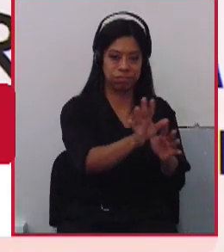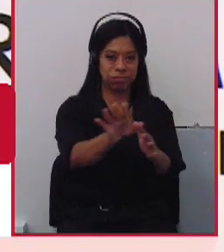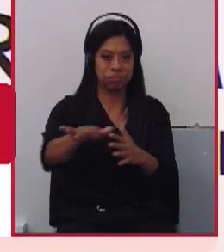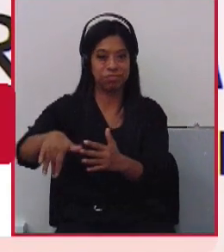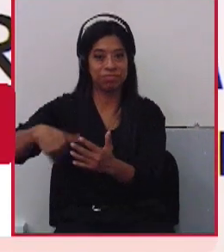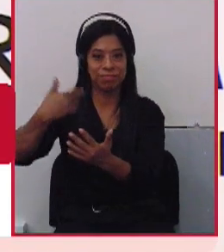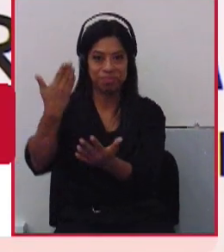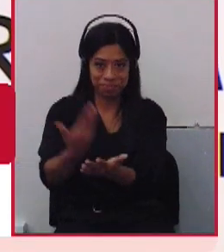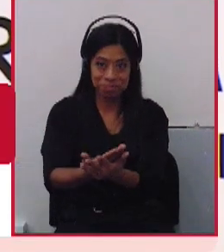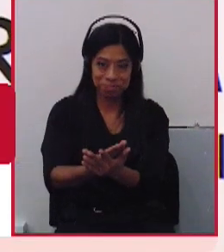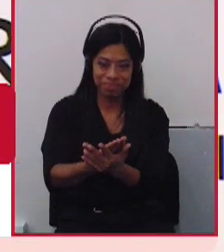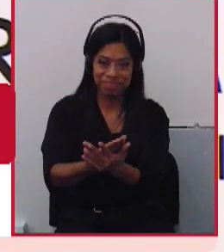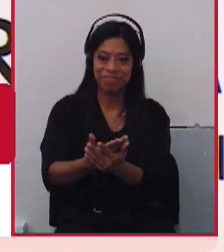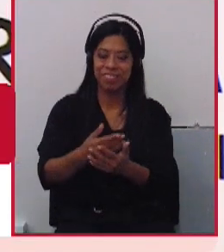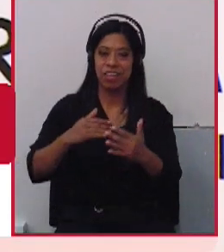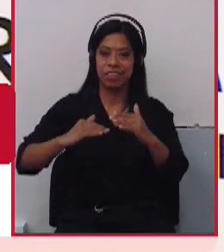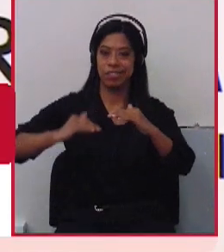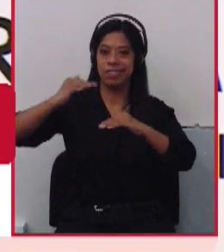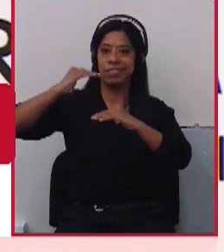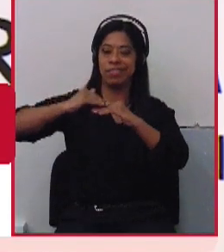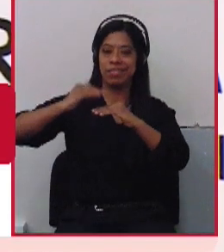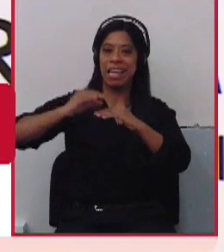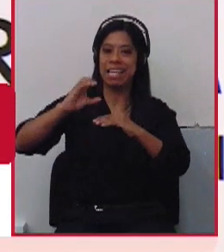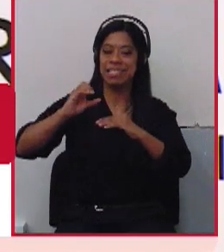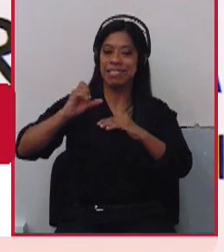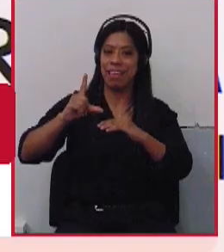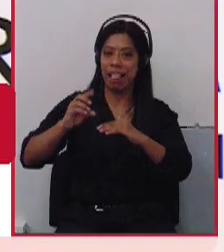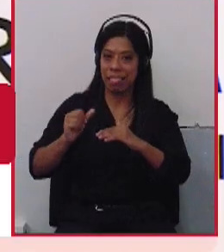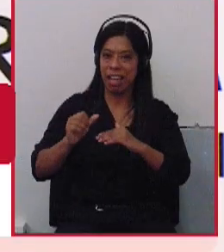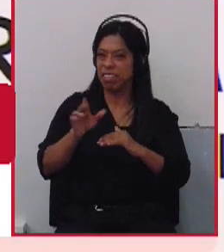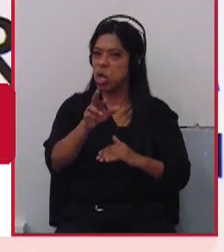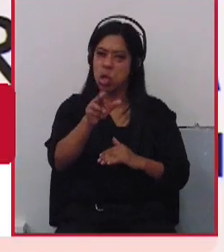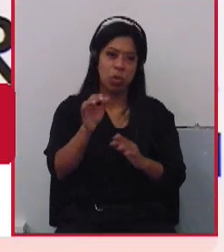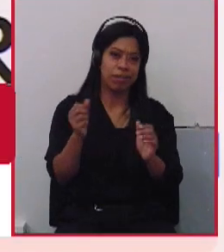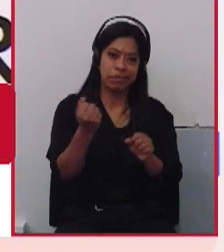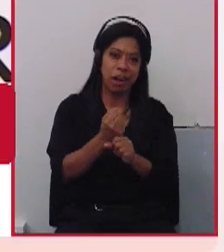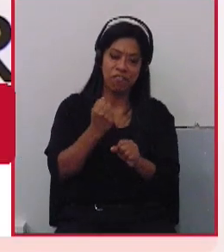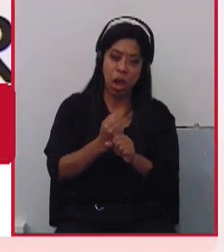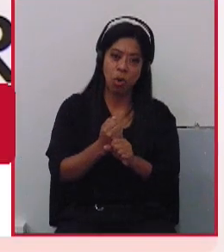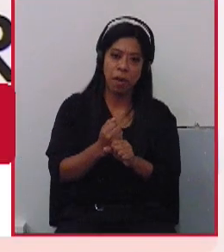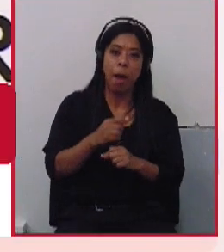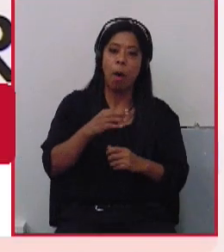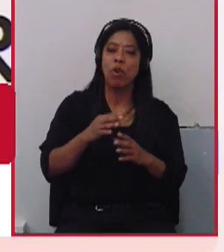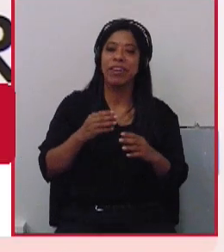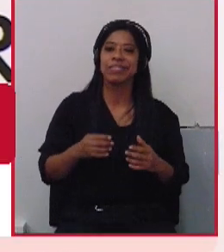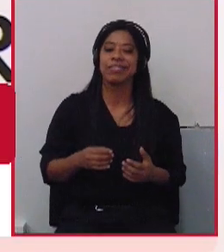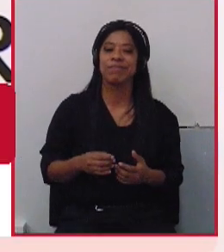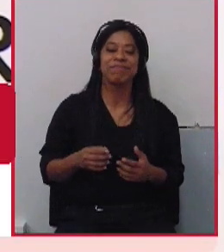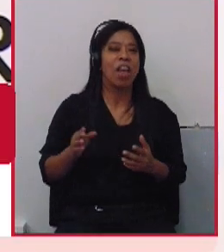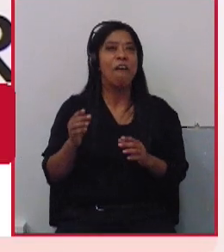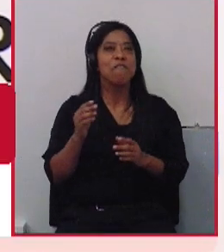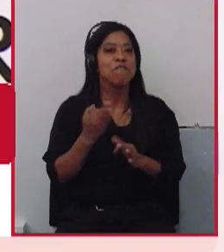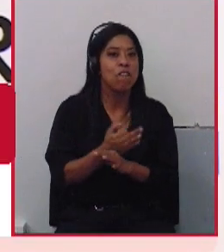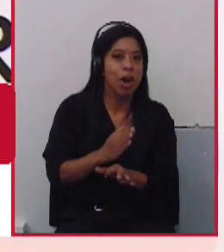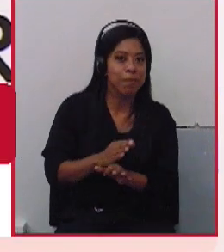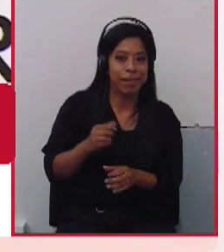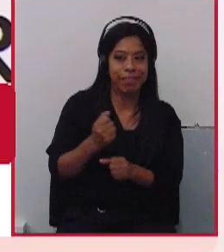parte superior de la celda. Ese es el mecanismo. Por eso es un mecanismo